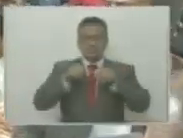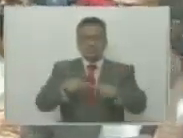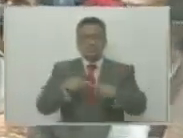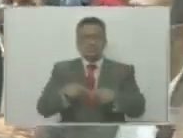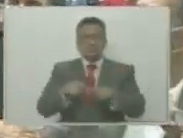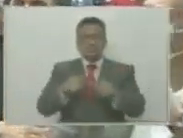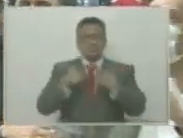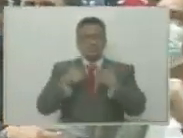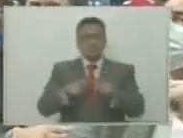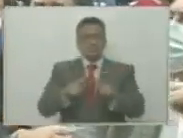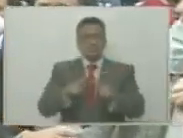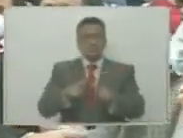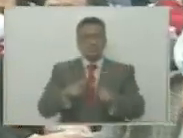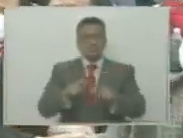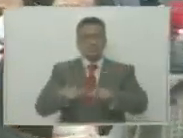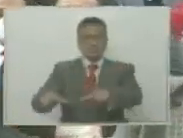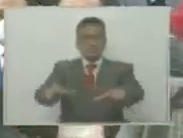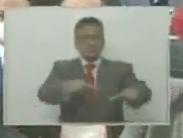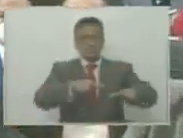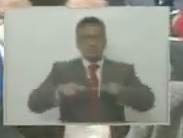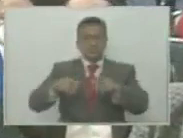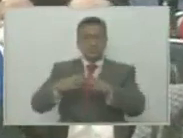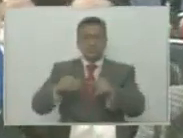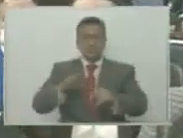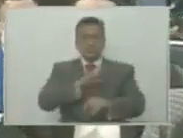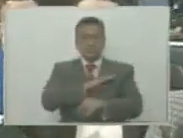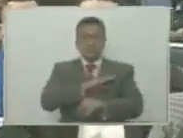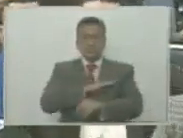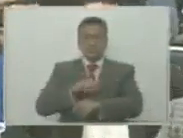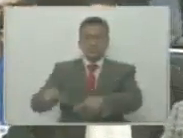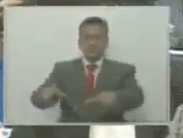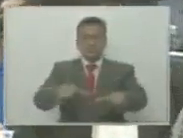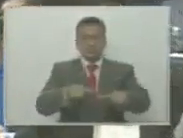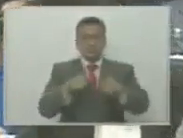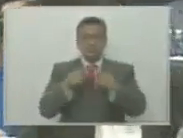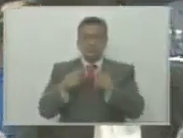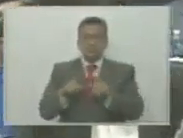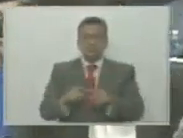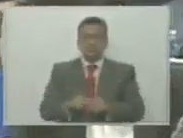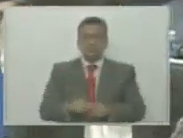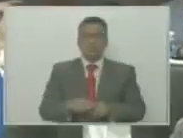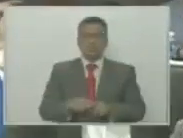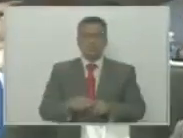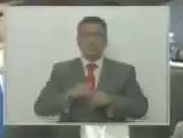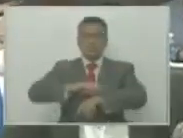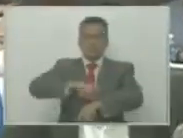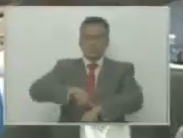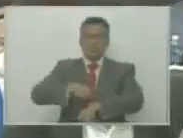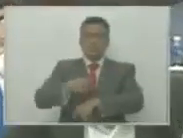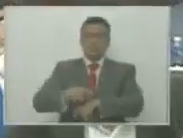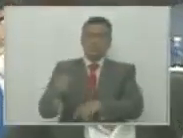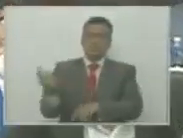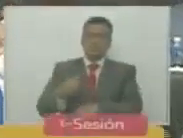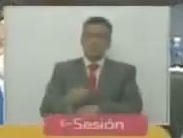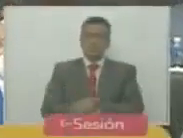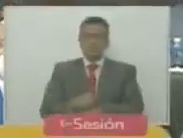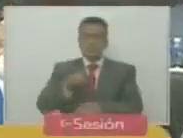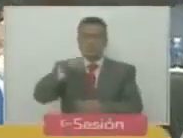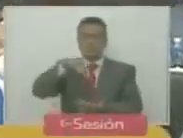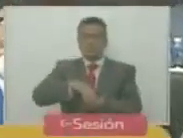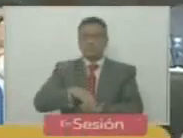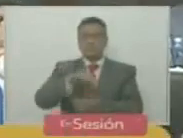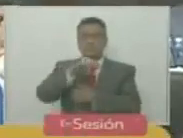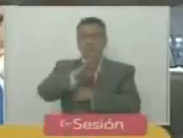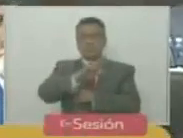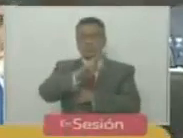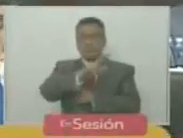la libertad y soberanía de su territorio. Pero Años más tarde, en